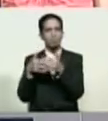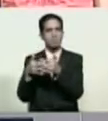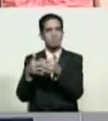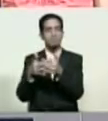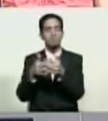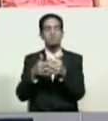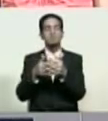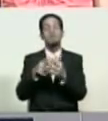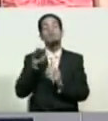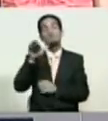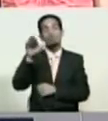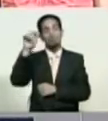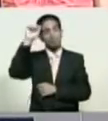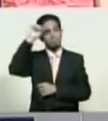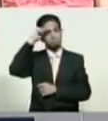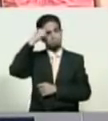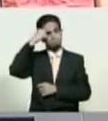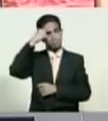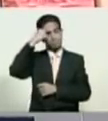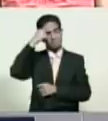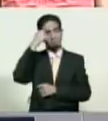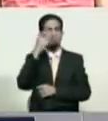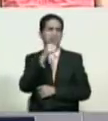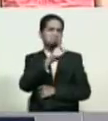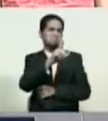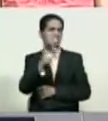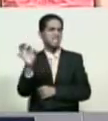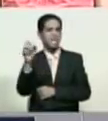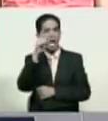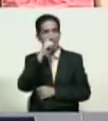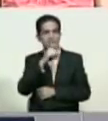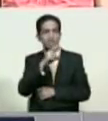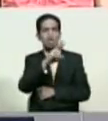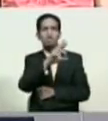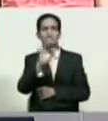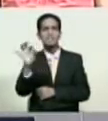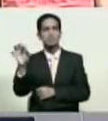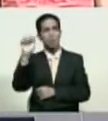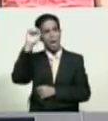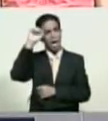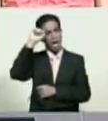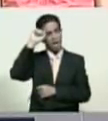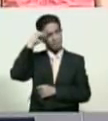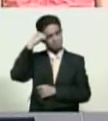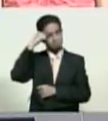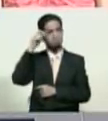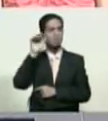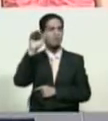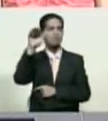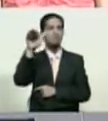recordada dentro de 100 y 200 años como una jornada extraordinaria donde derrotamos